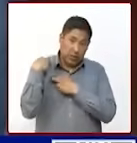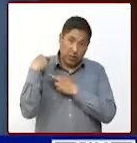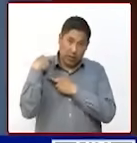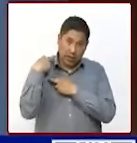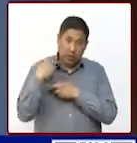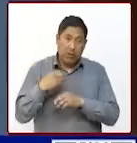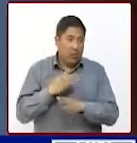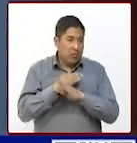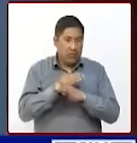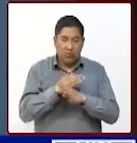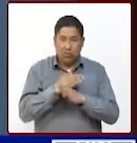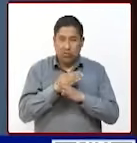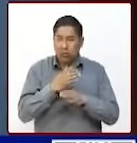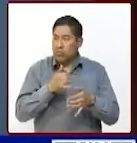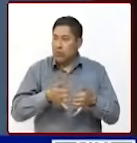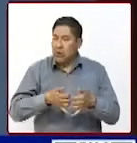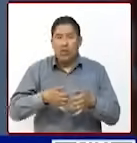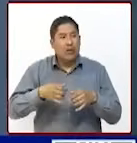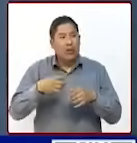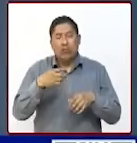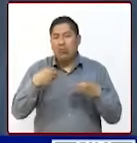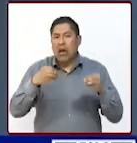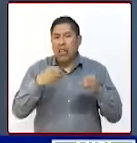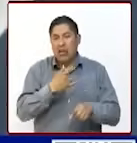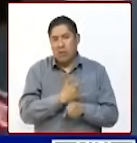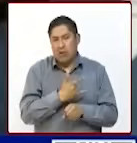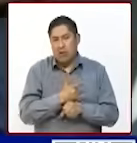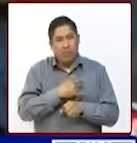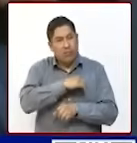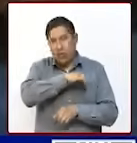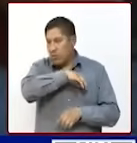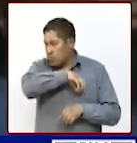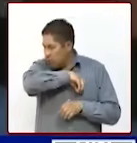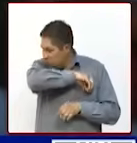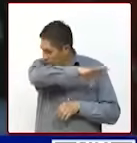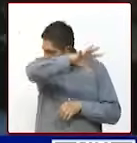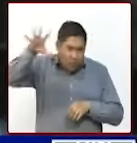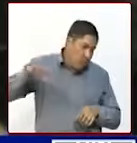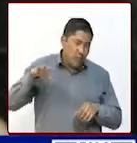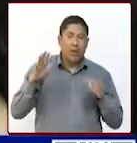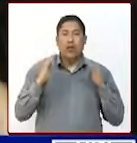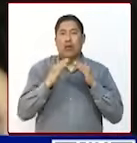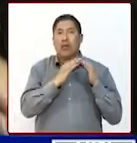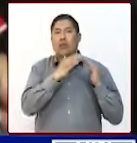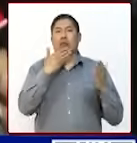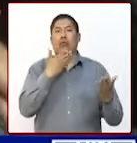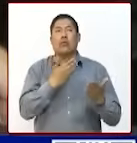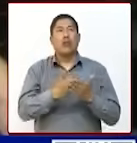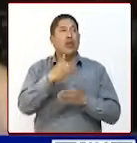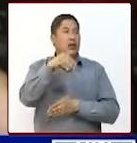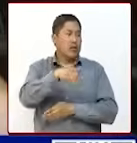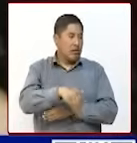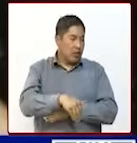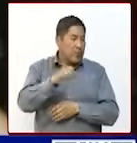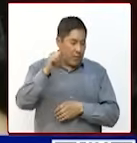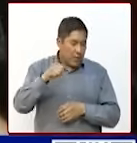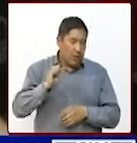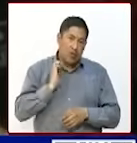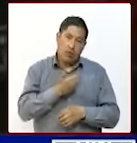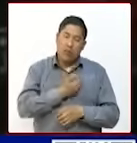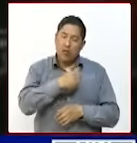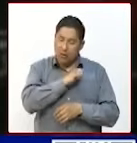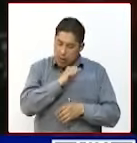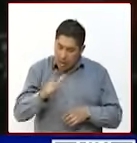están desplazando diferentes guardias municipales y policías por toda la ciudad. Así es, muy buenas noches. Las instructivas de nuestro alcalde